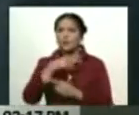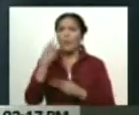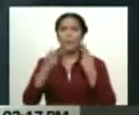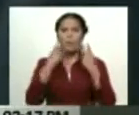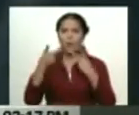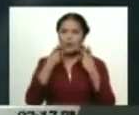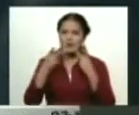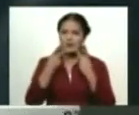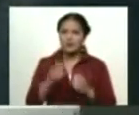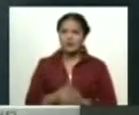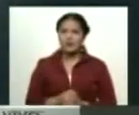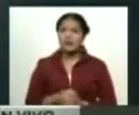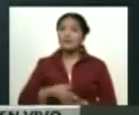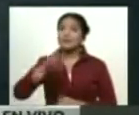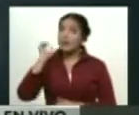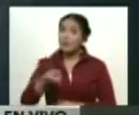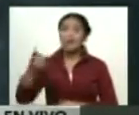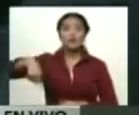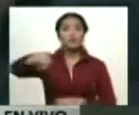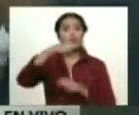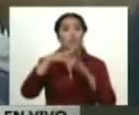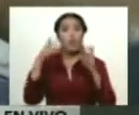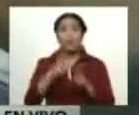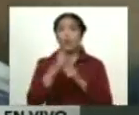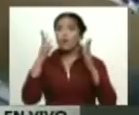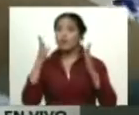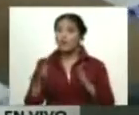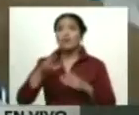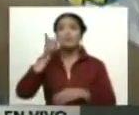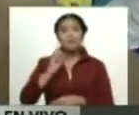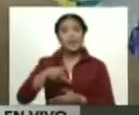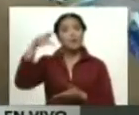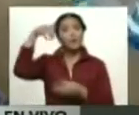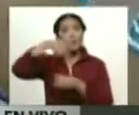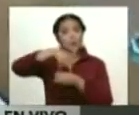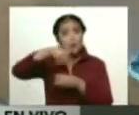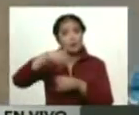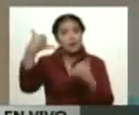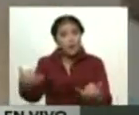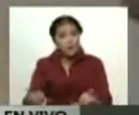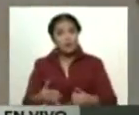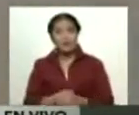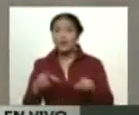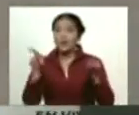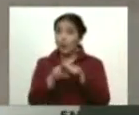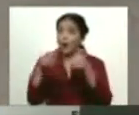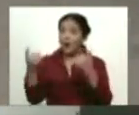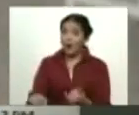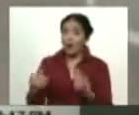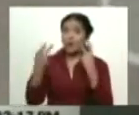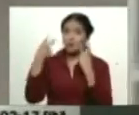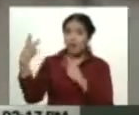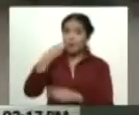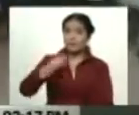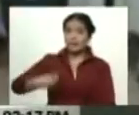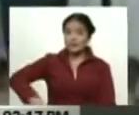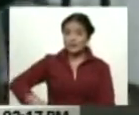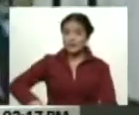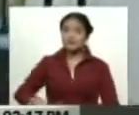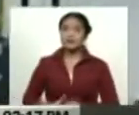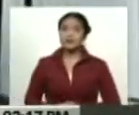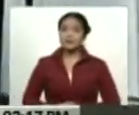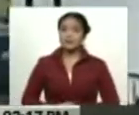está en juego, y es el deber de todos los venezolanos sufragar y votar como lo está haciendo el presidente de la República, para,